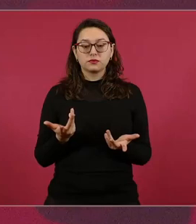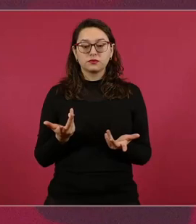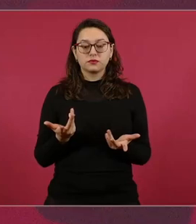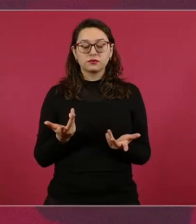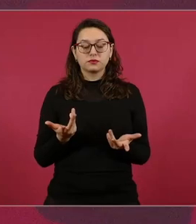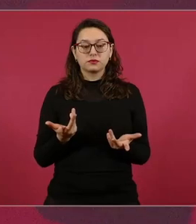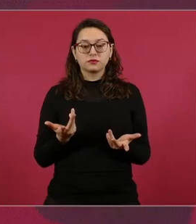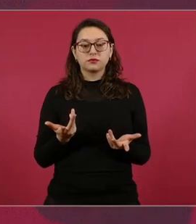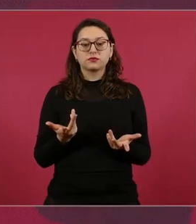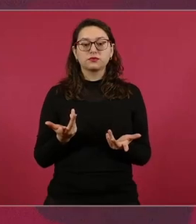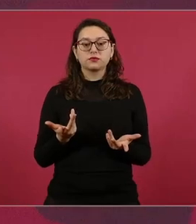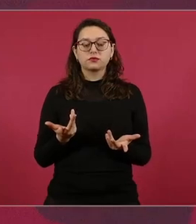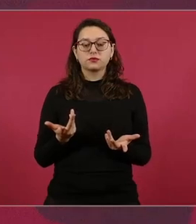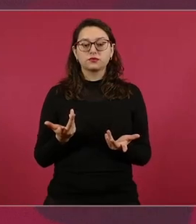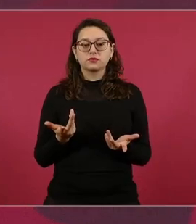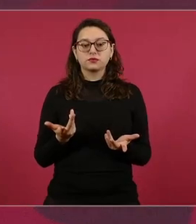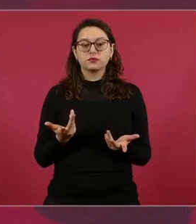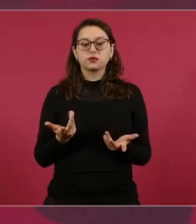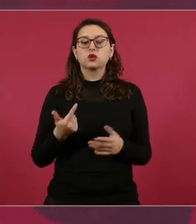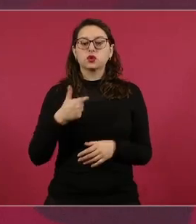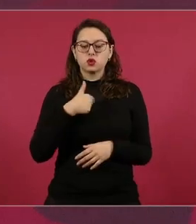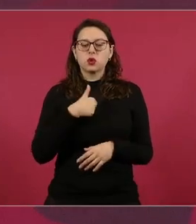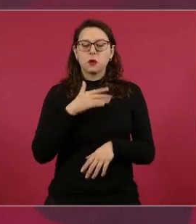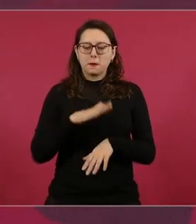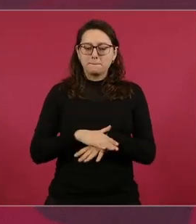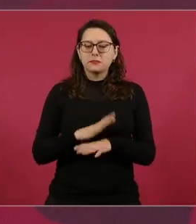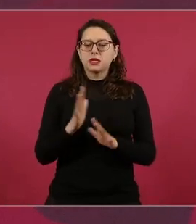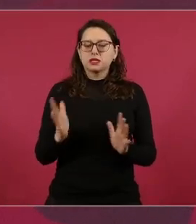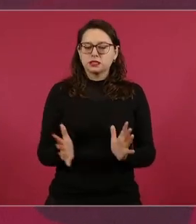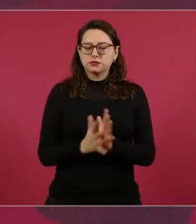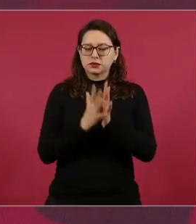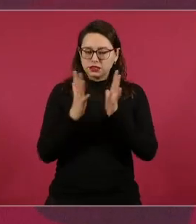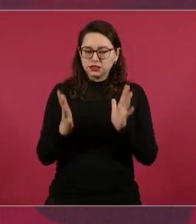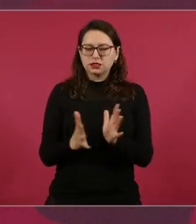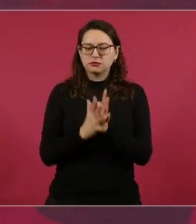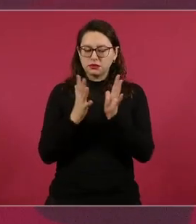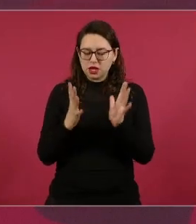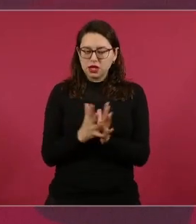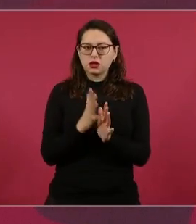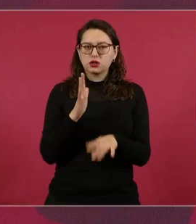en ese entonces yo todavía participaba activamente